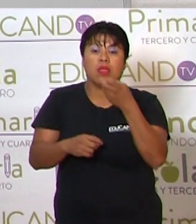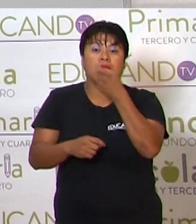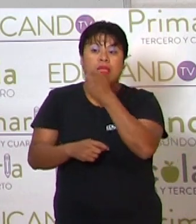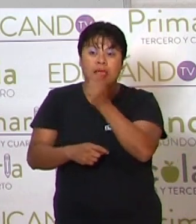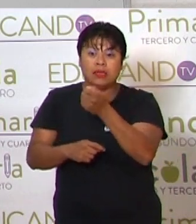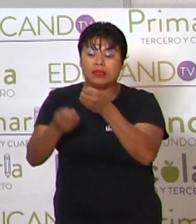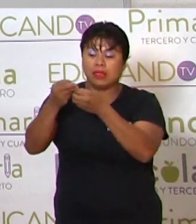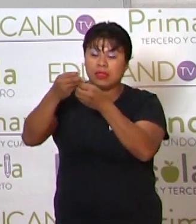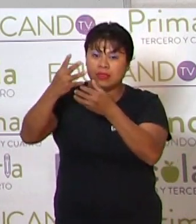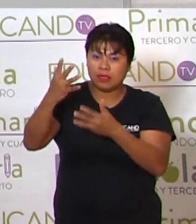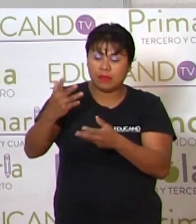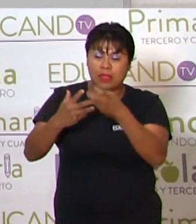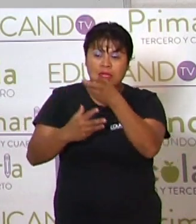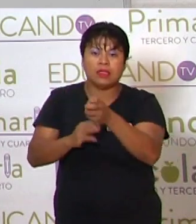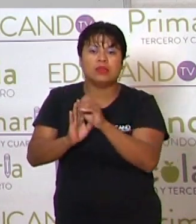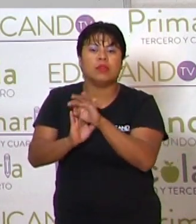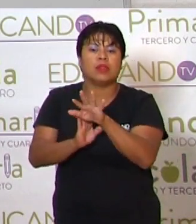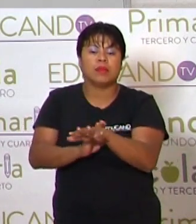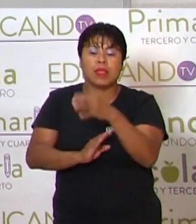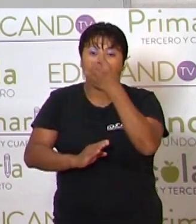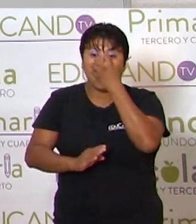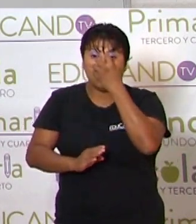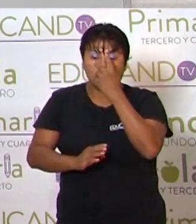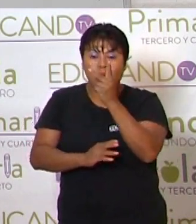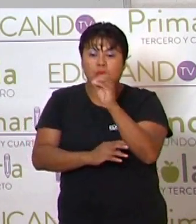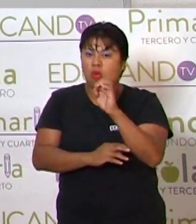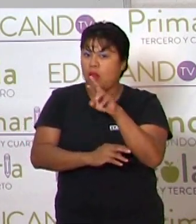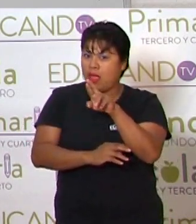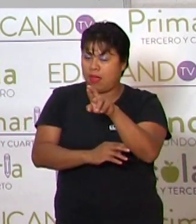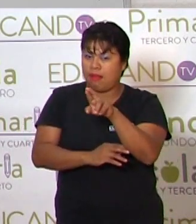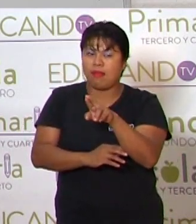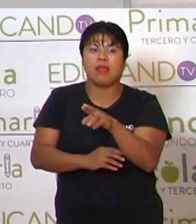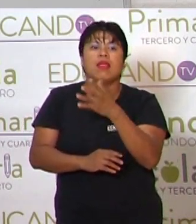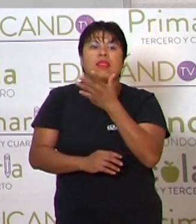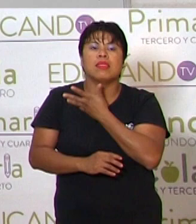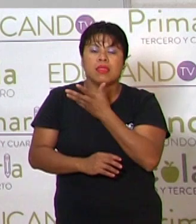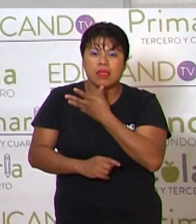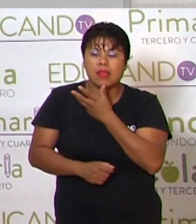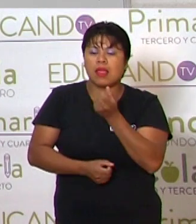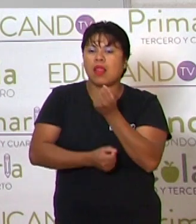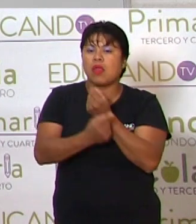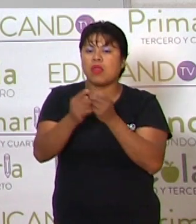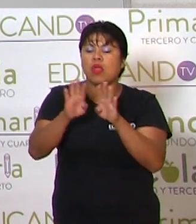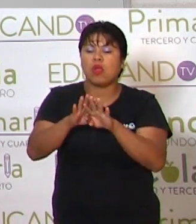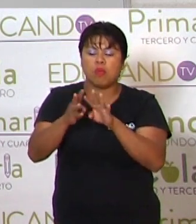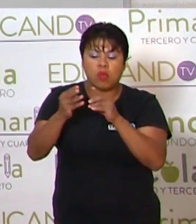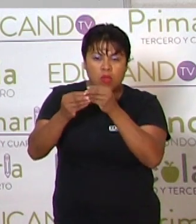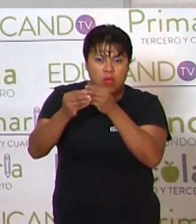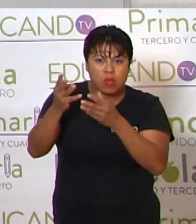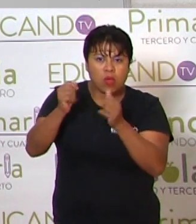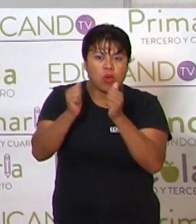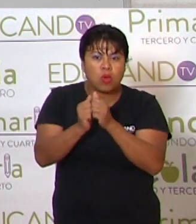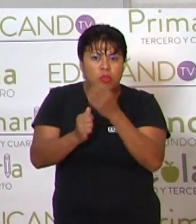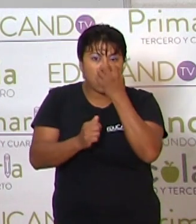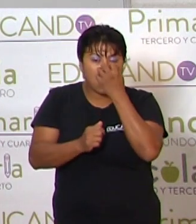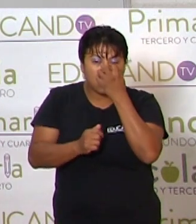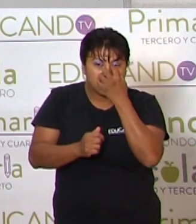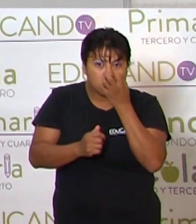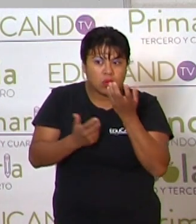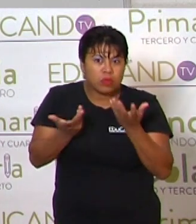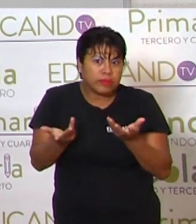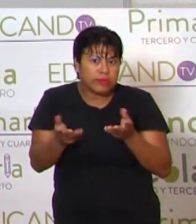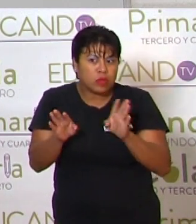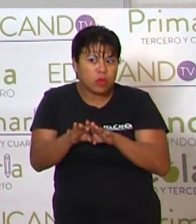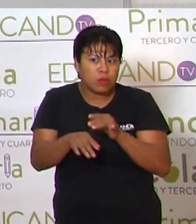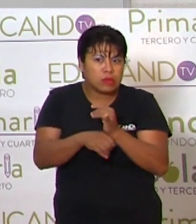describe a, en este caso, el oso polar, ¿tiene alguna redundancia con el oso de forma